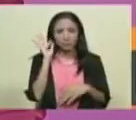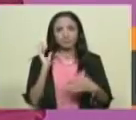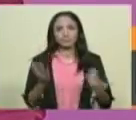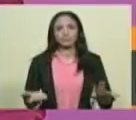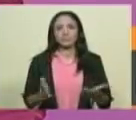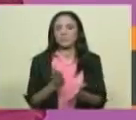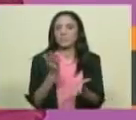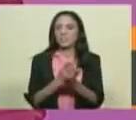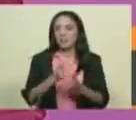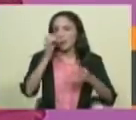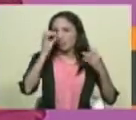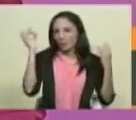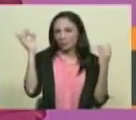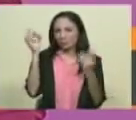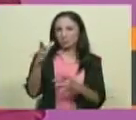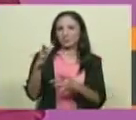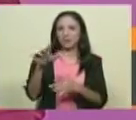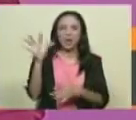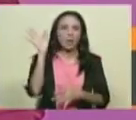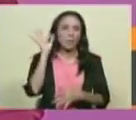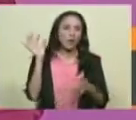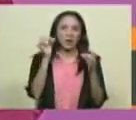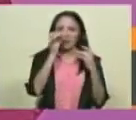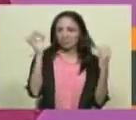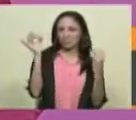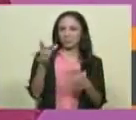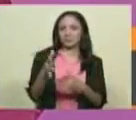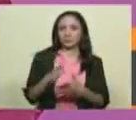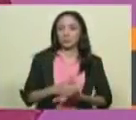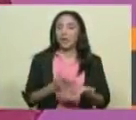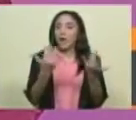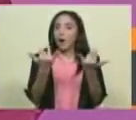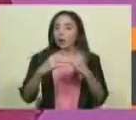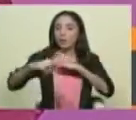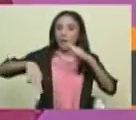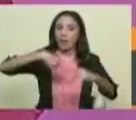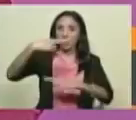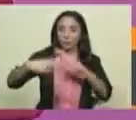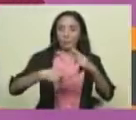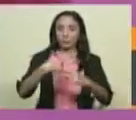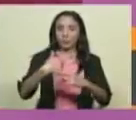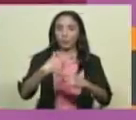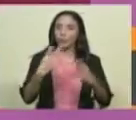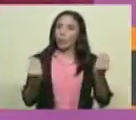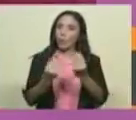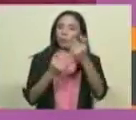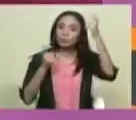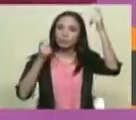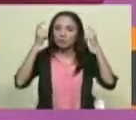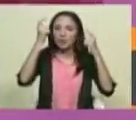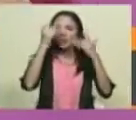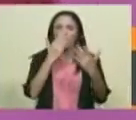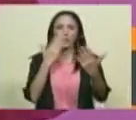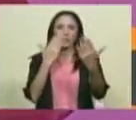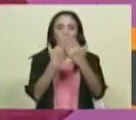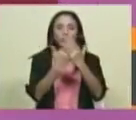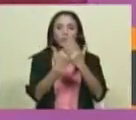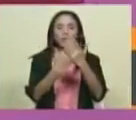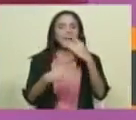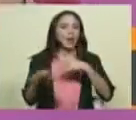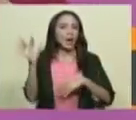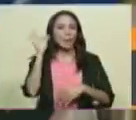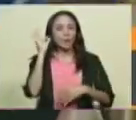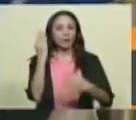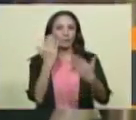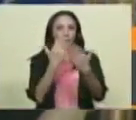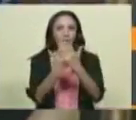Desprecian a la mujer, discriminan a la mujer. Solo la revolución bolivariana del comandante Chávez puso a la mujer donde debe estar, en